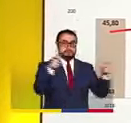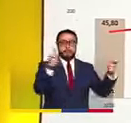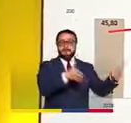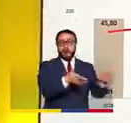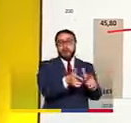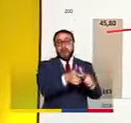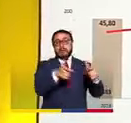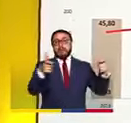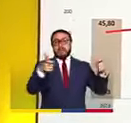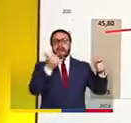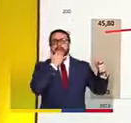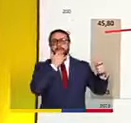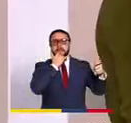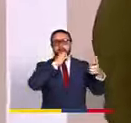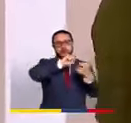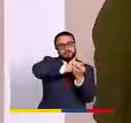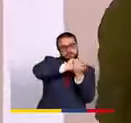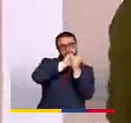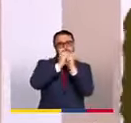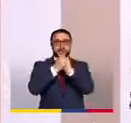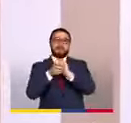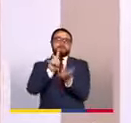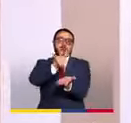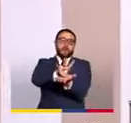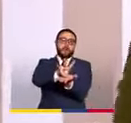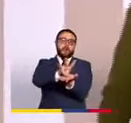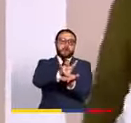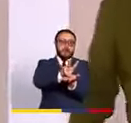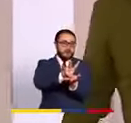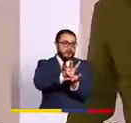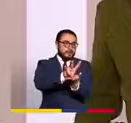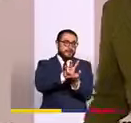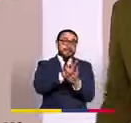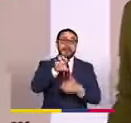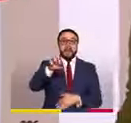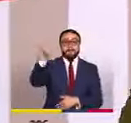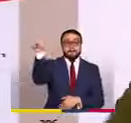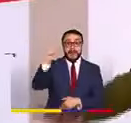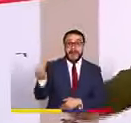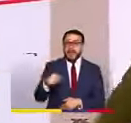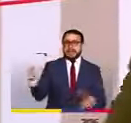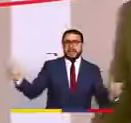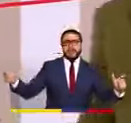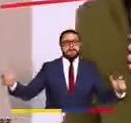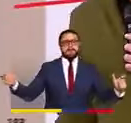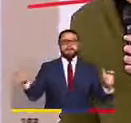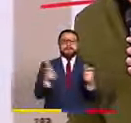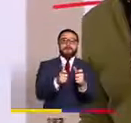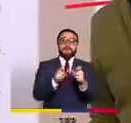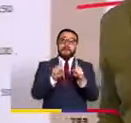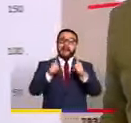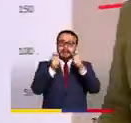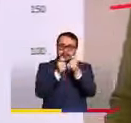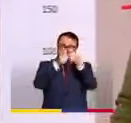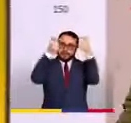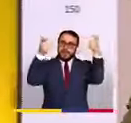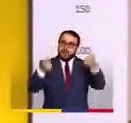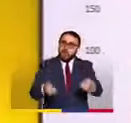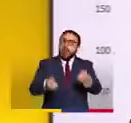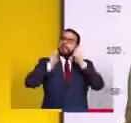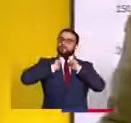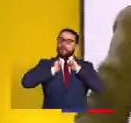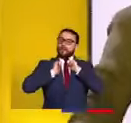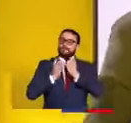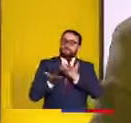Aquí comenzó a haber un cambio de modelo. Menos EPS, mayor responsabilidad del Estado,